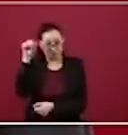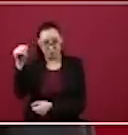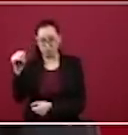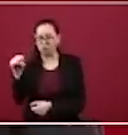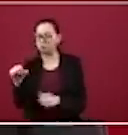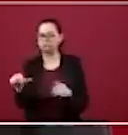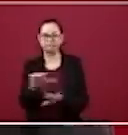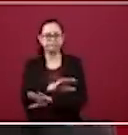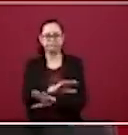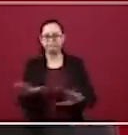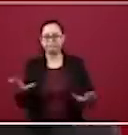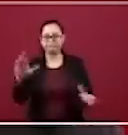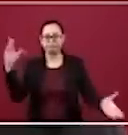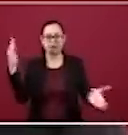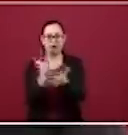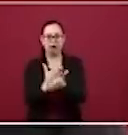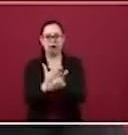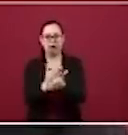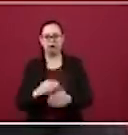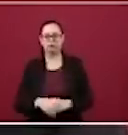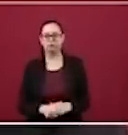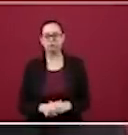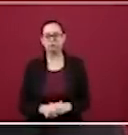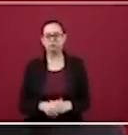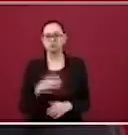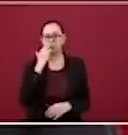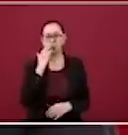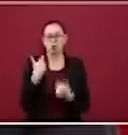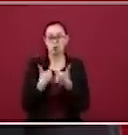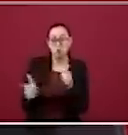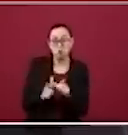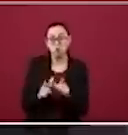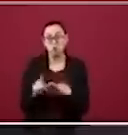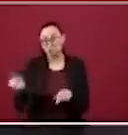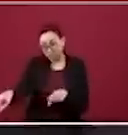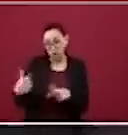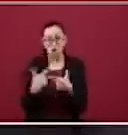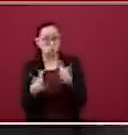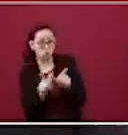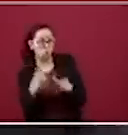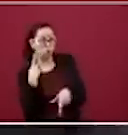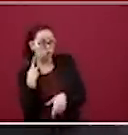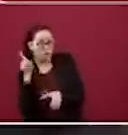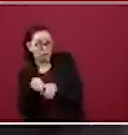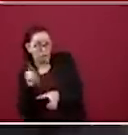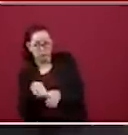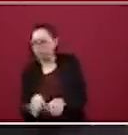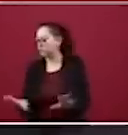Nada, se acaba. El que tenga que afiliarse a algún partido. No hay corporativismo, gobierno.